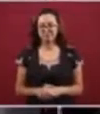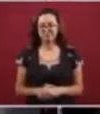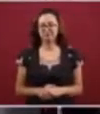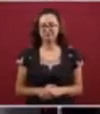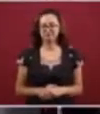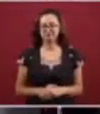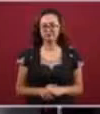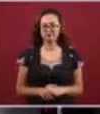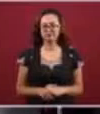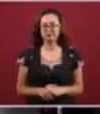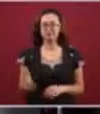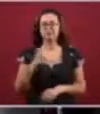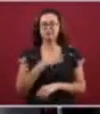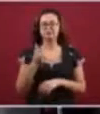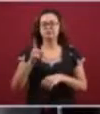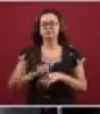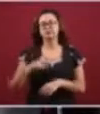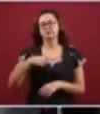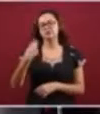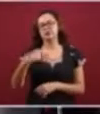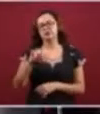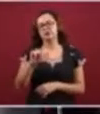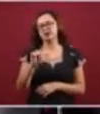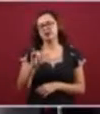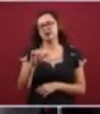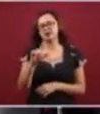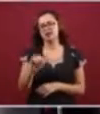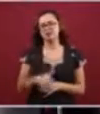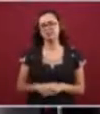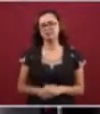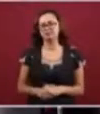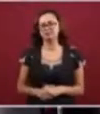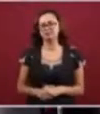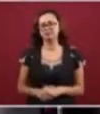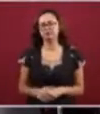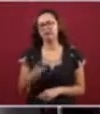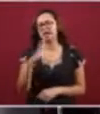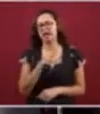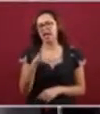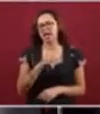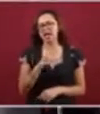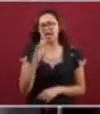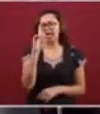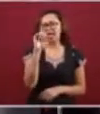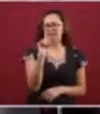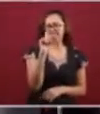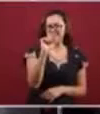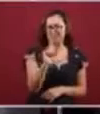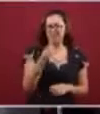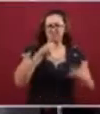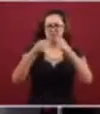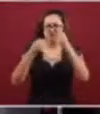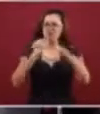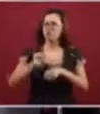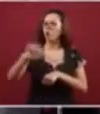usted. Buen día, Dalila Escobar. San Juana pregunta, hay 20 corresponsales en el extranjero.